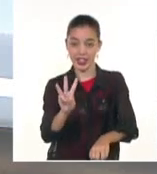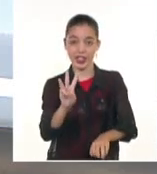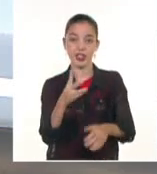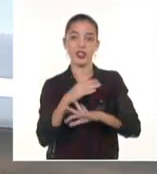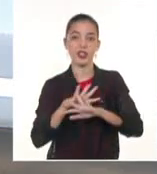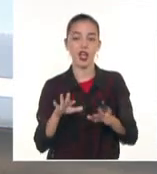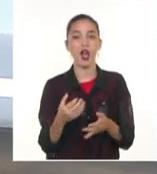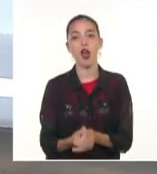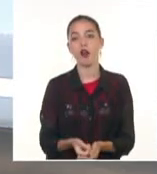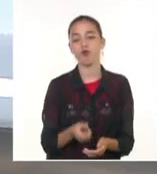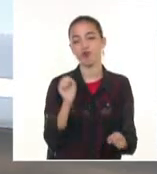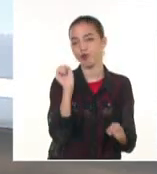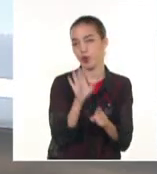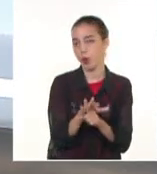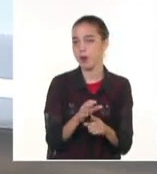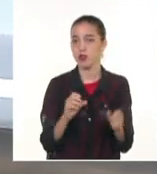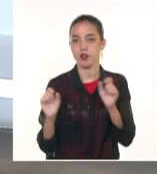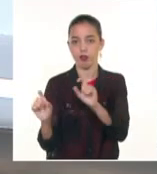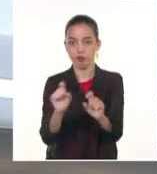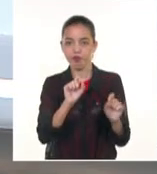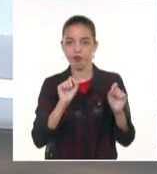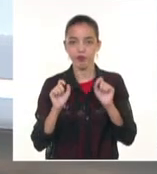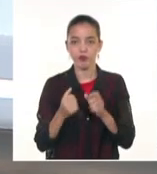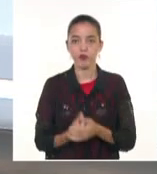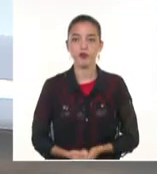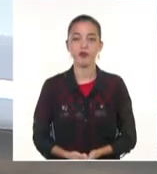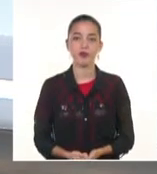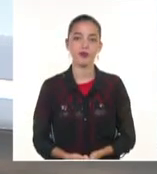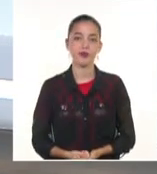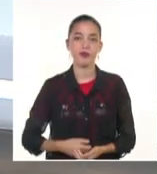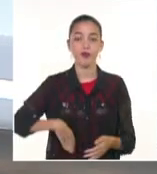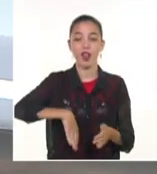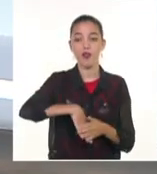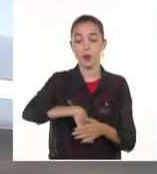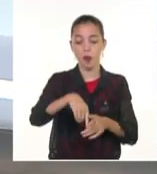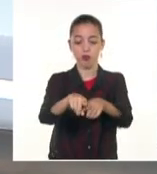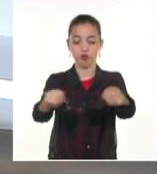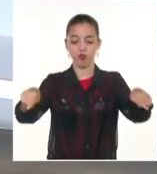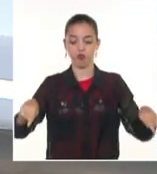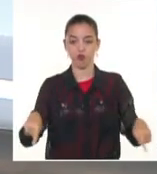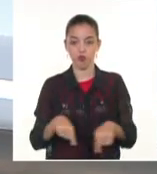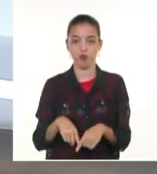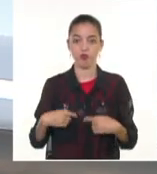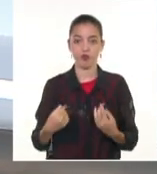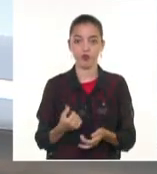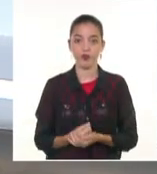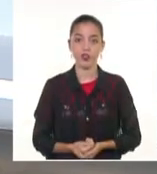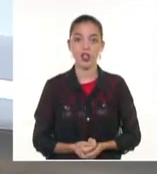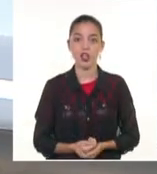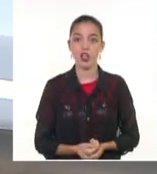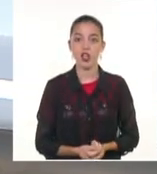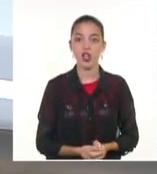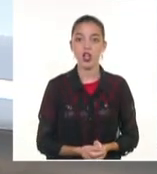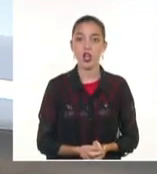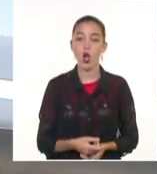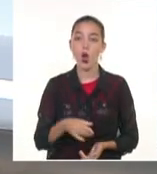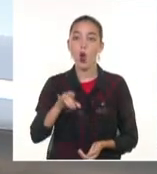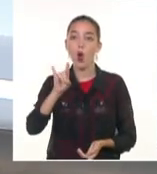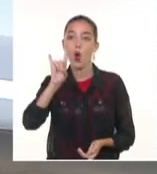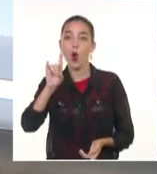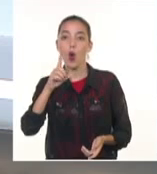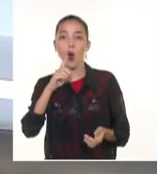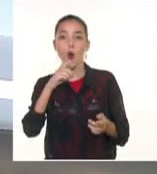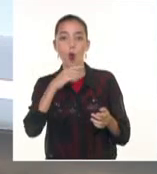selección cubana de fútbol sala que participa en el campeonato mundial de la disciplina que se desarrolla en Uzbekistán, tendrá un partido crucial ante Croacia si